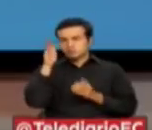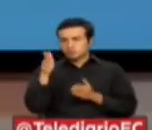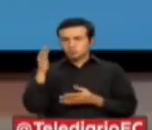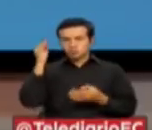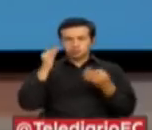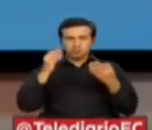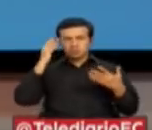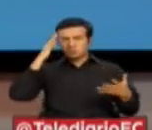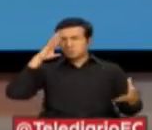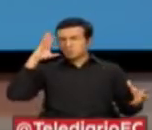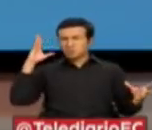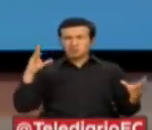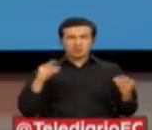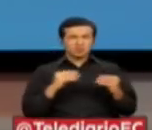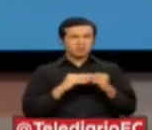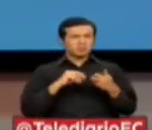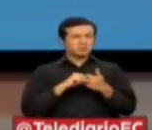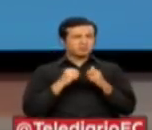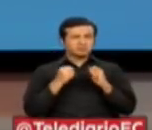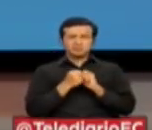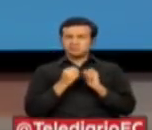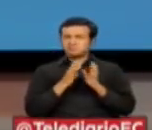juicio político. Entonces, hay un